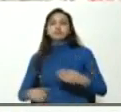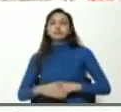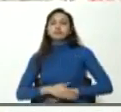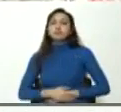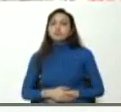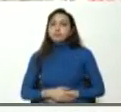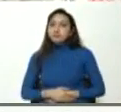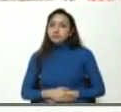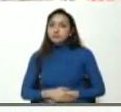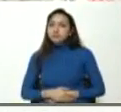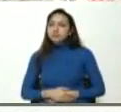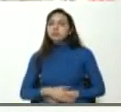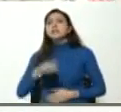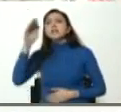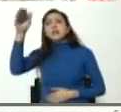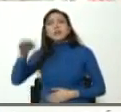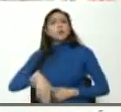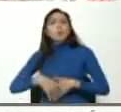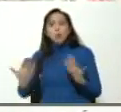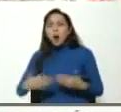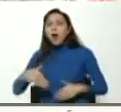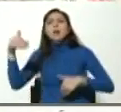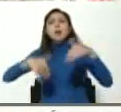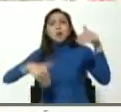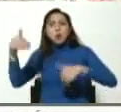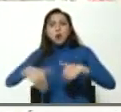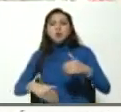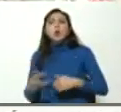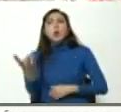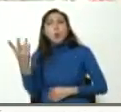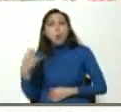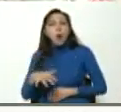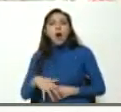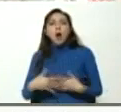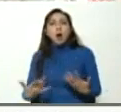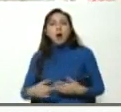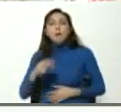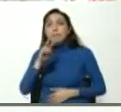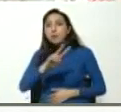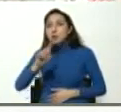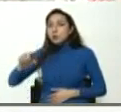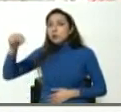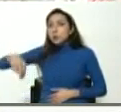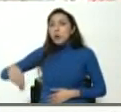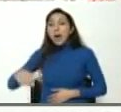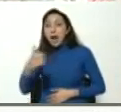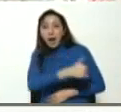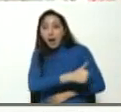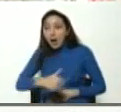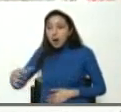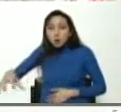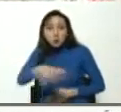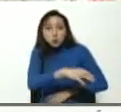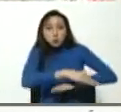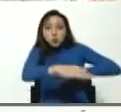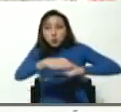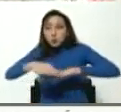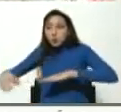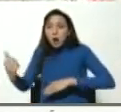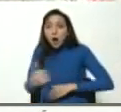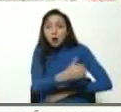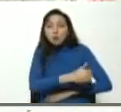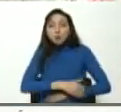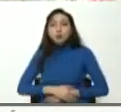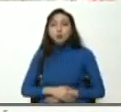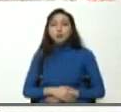y las proyecciones de votación para el 21 de noviembre estados por estado municipio por municipio